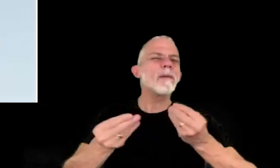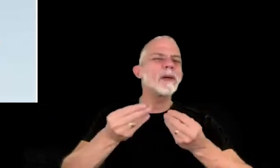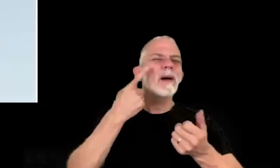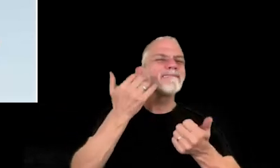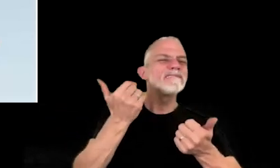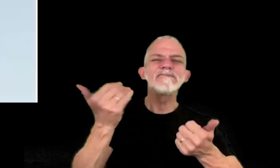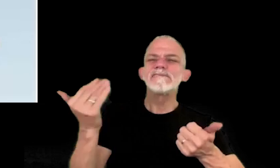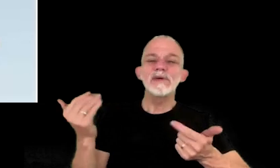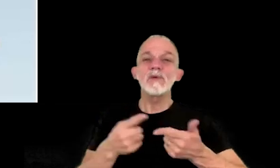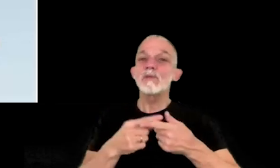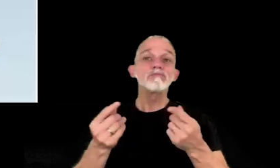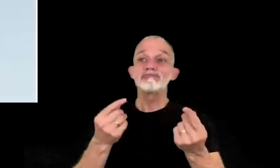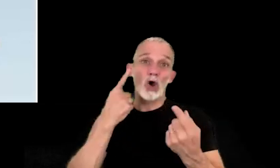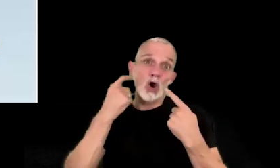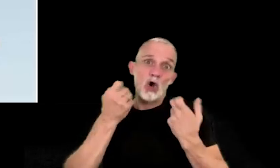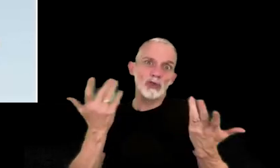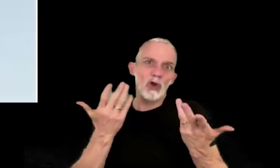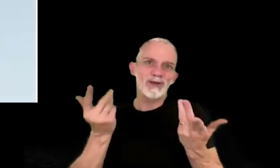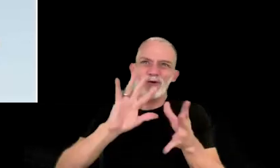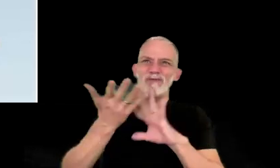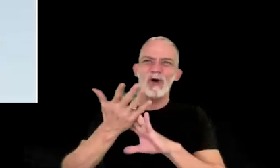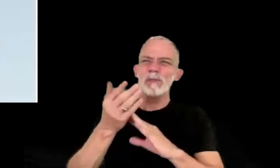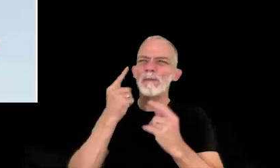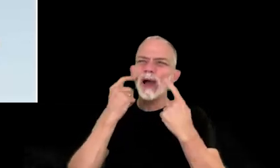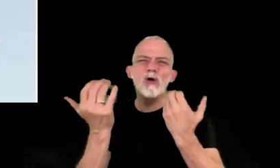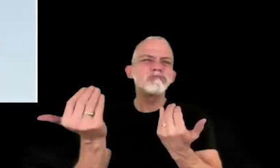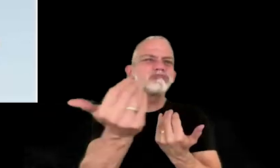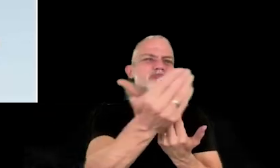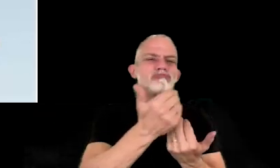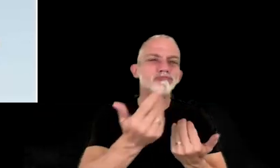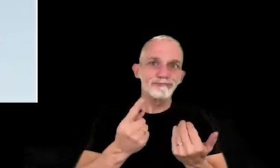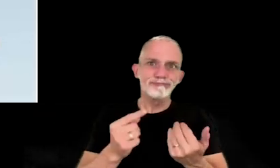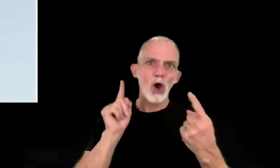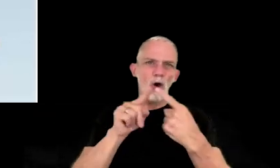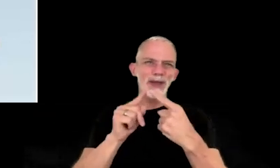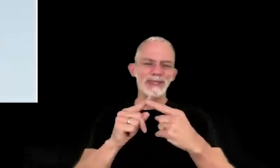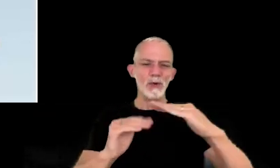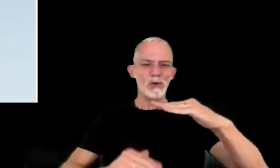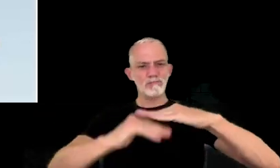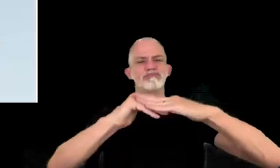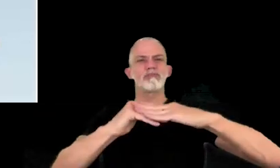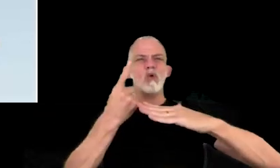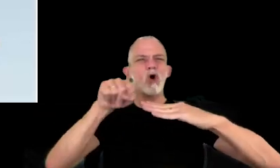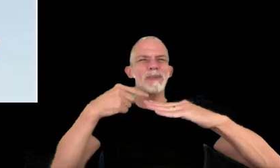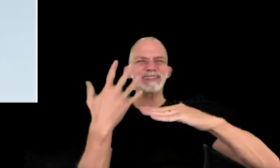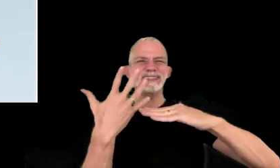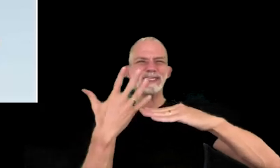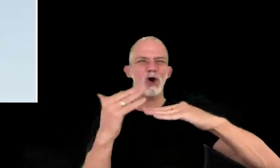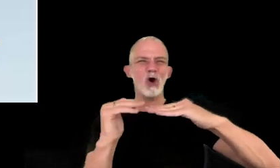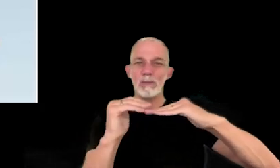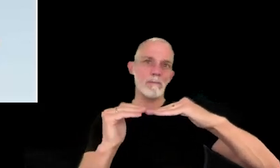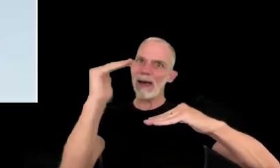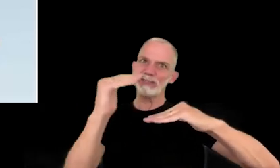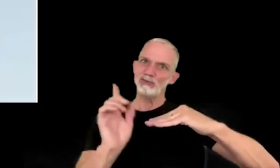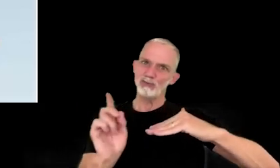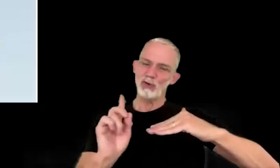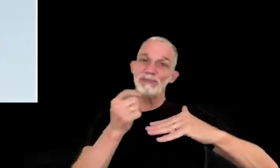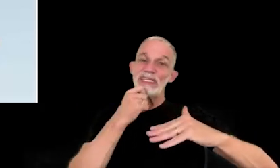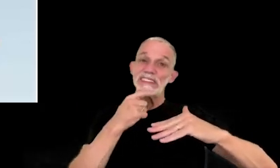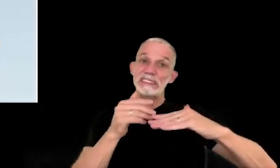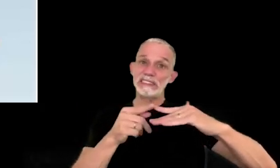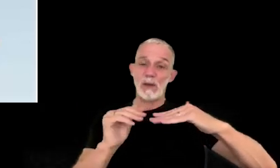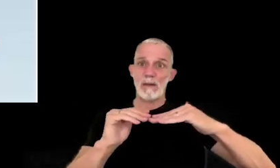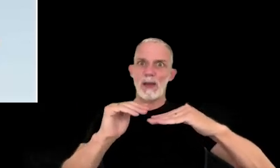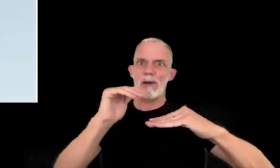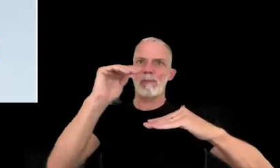instrumentos económicos para lograr este objetivo. Esa es la idea, porque si ese objetivo no se logra o los países